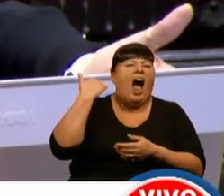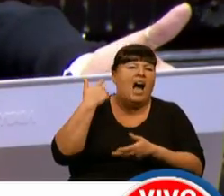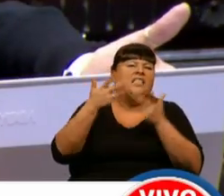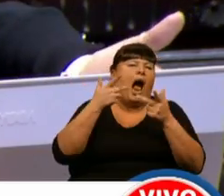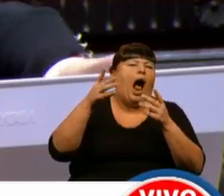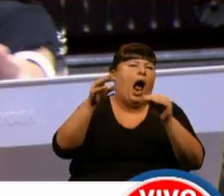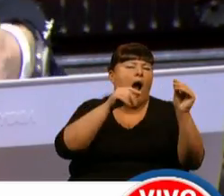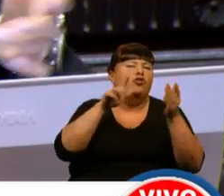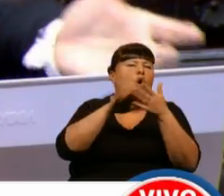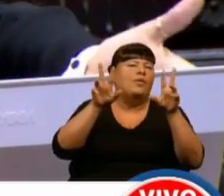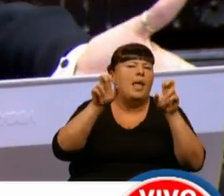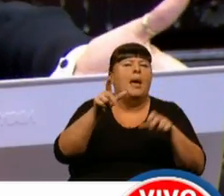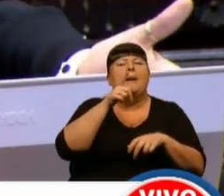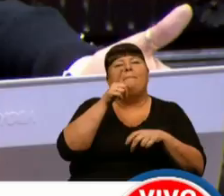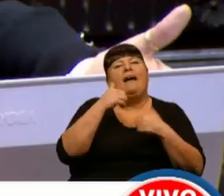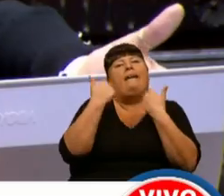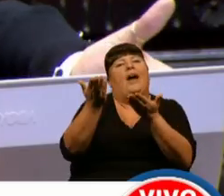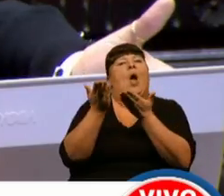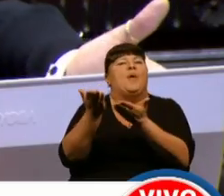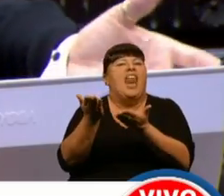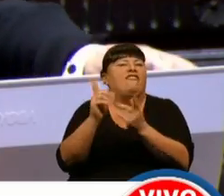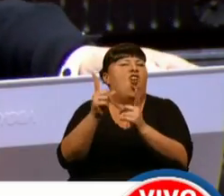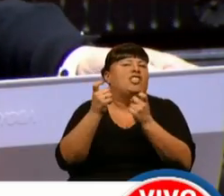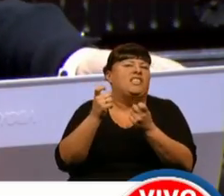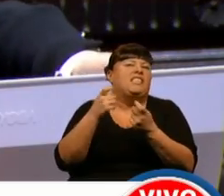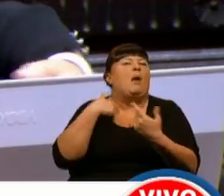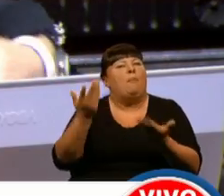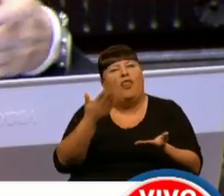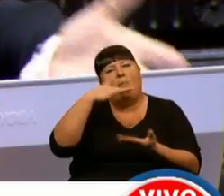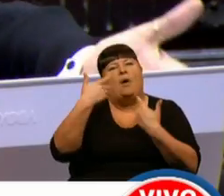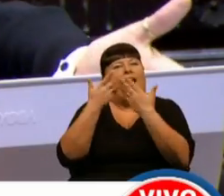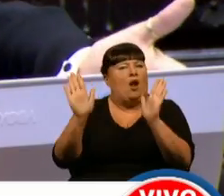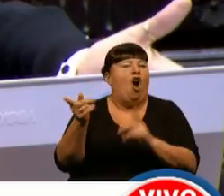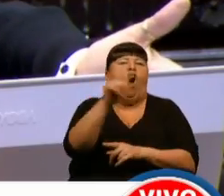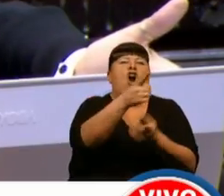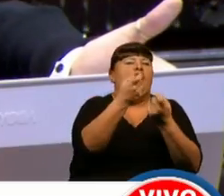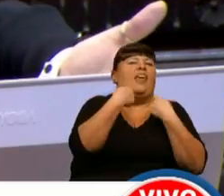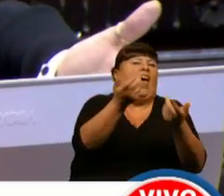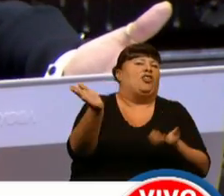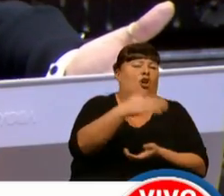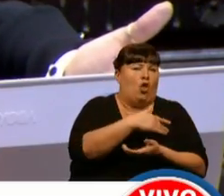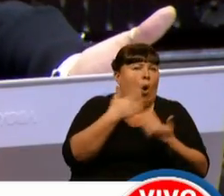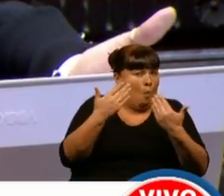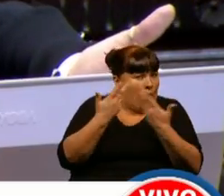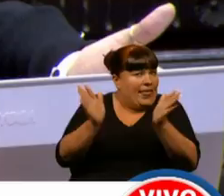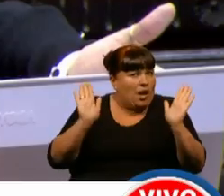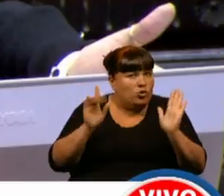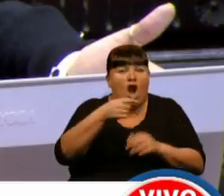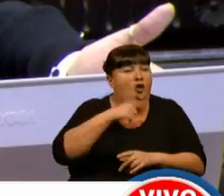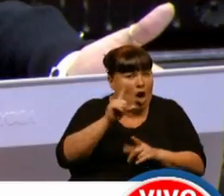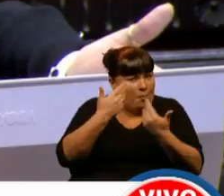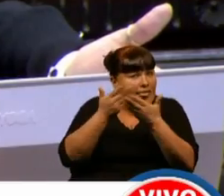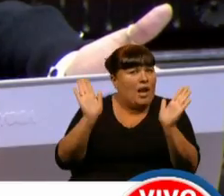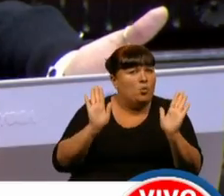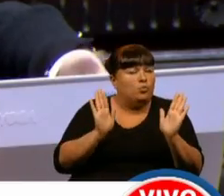mucho esto como que se está dando el beneficio que no lo necesita o hay gente que no lo necesita pues pueden renunciar si no lo